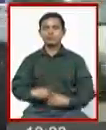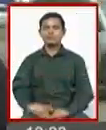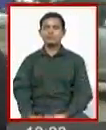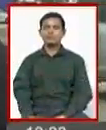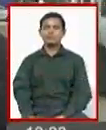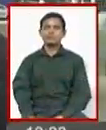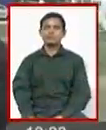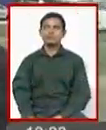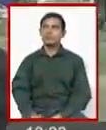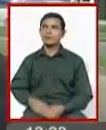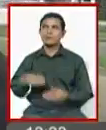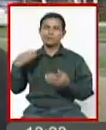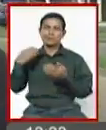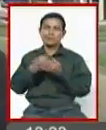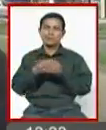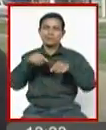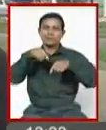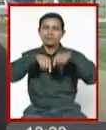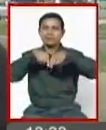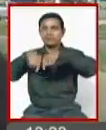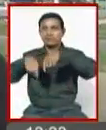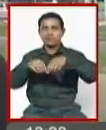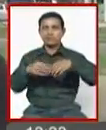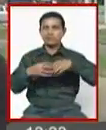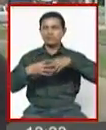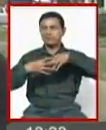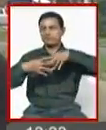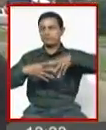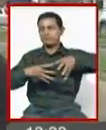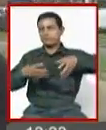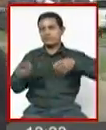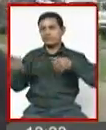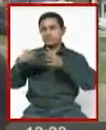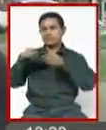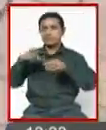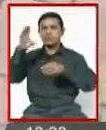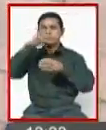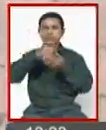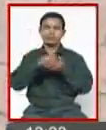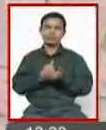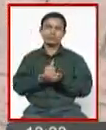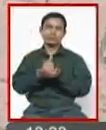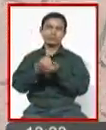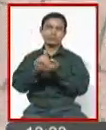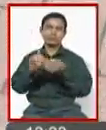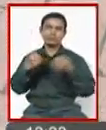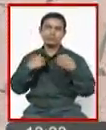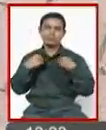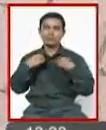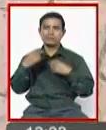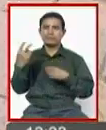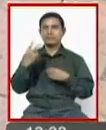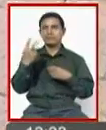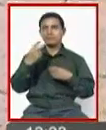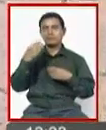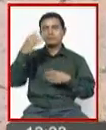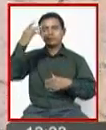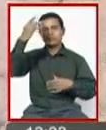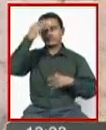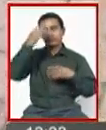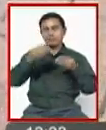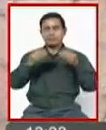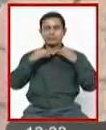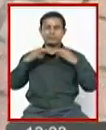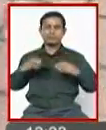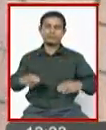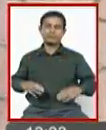líquidos llegó con los pies hinchados hastra casisa pues tiene retención de líquido además de